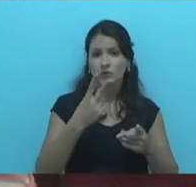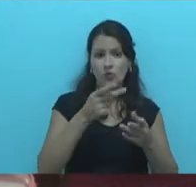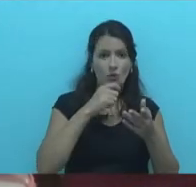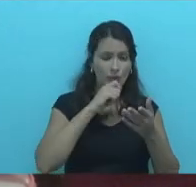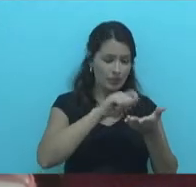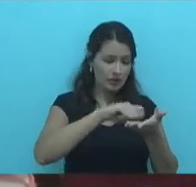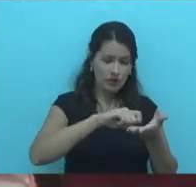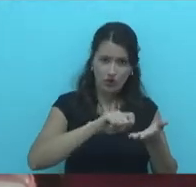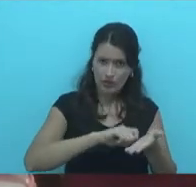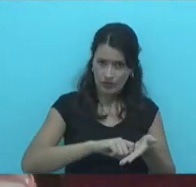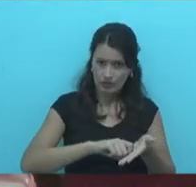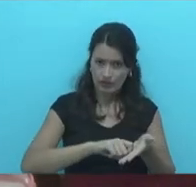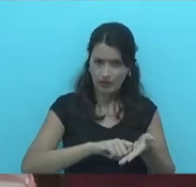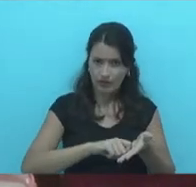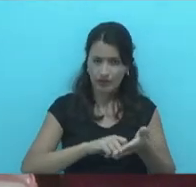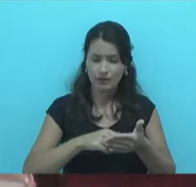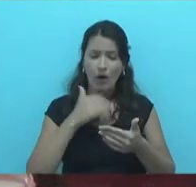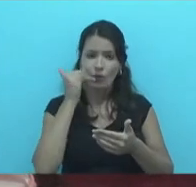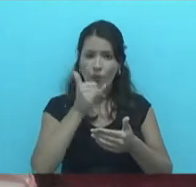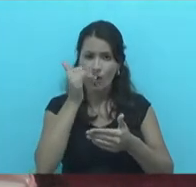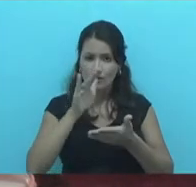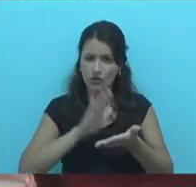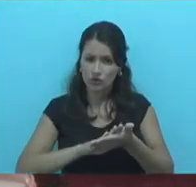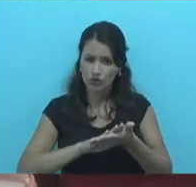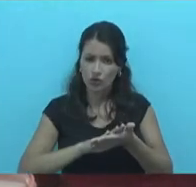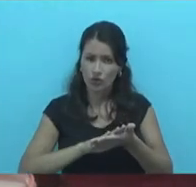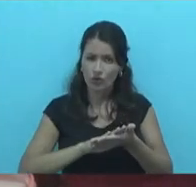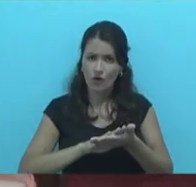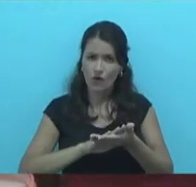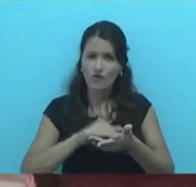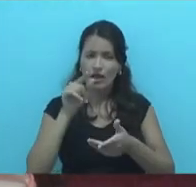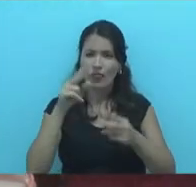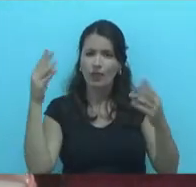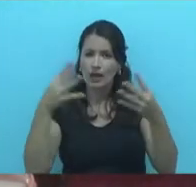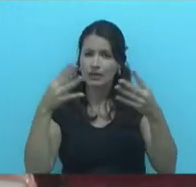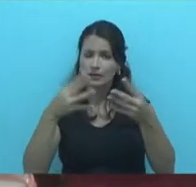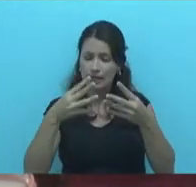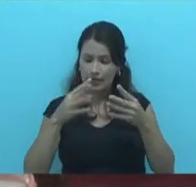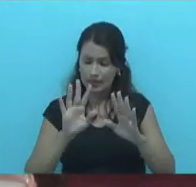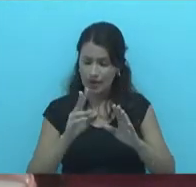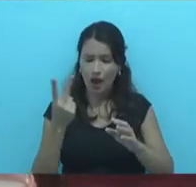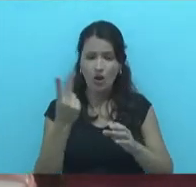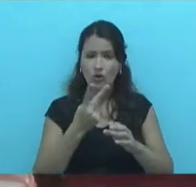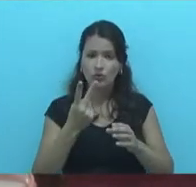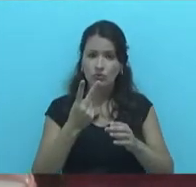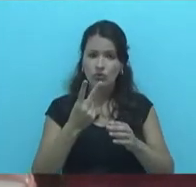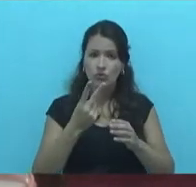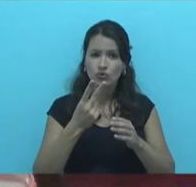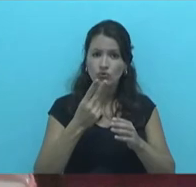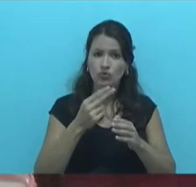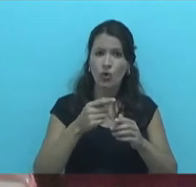un paraguayo que ha defendido siempre América Latina. Y dicen, los dos países más pobres y